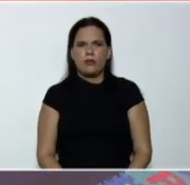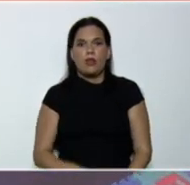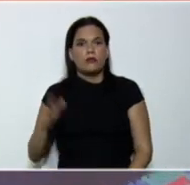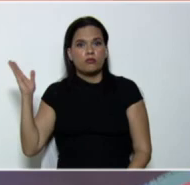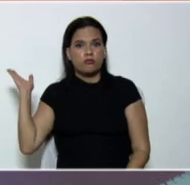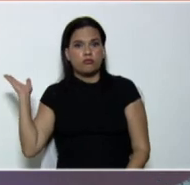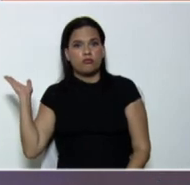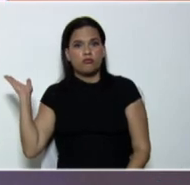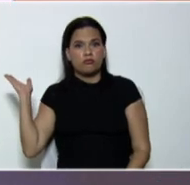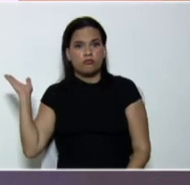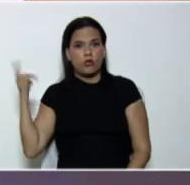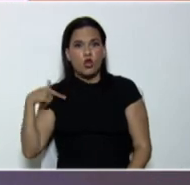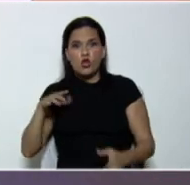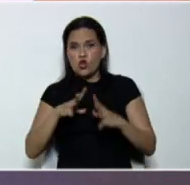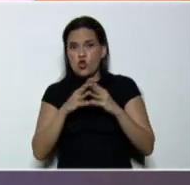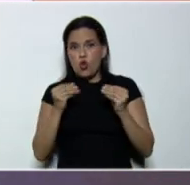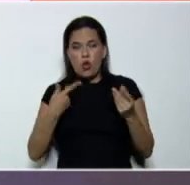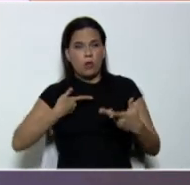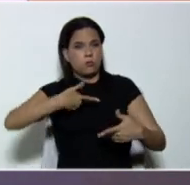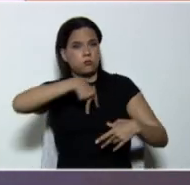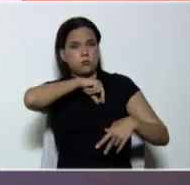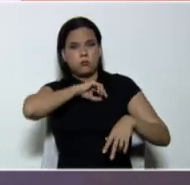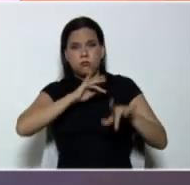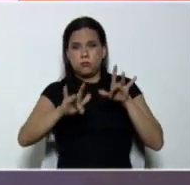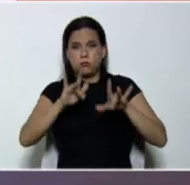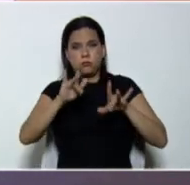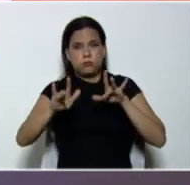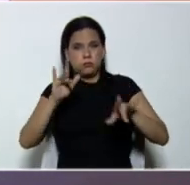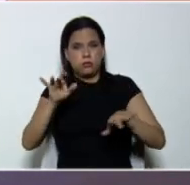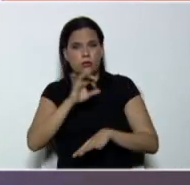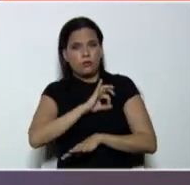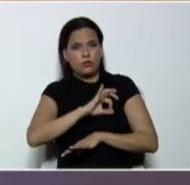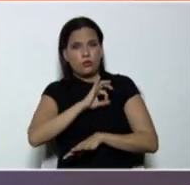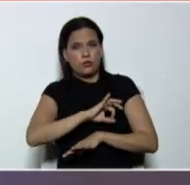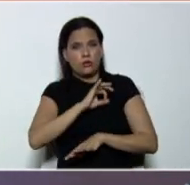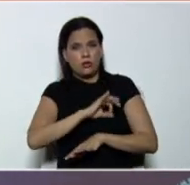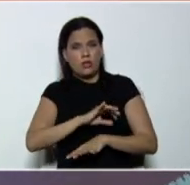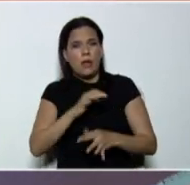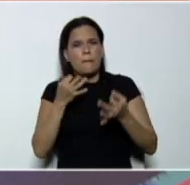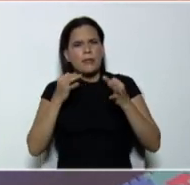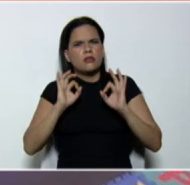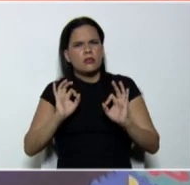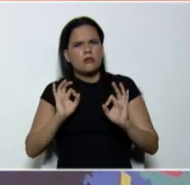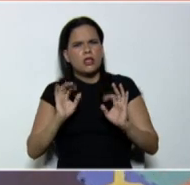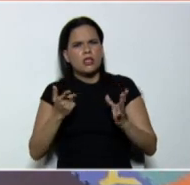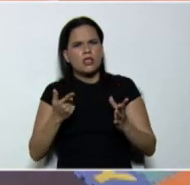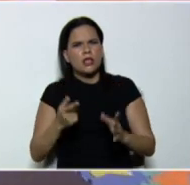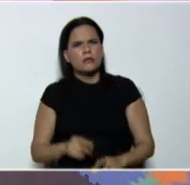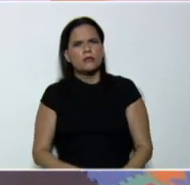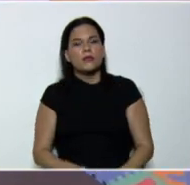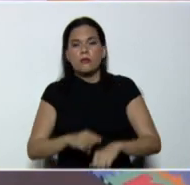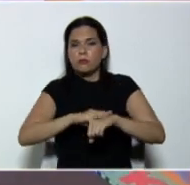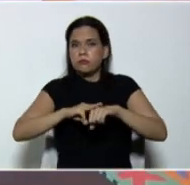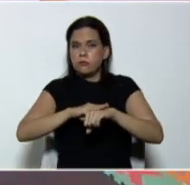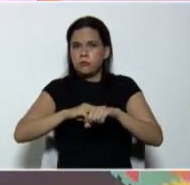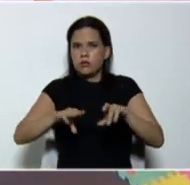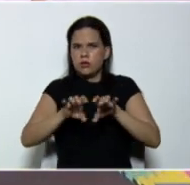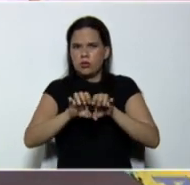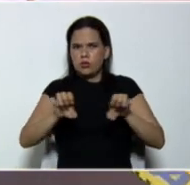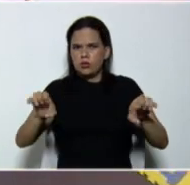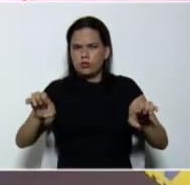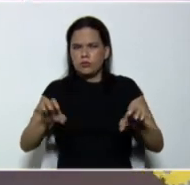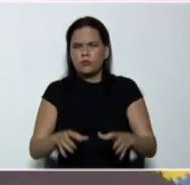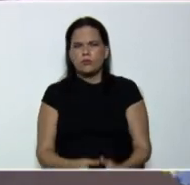están apareciendo de inmediato todas nuestras coordenadas para las redes sociales, especialmente la página web oficial del Ministerio del